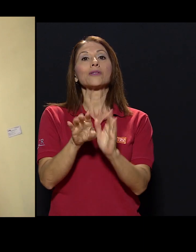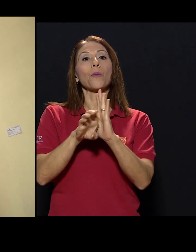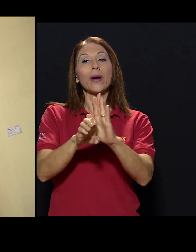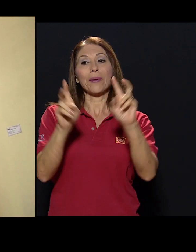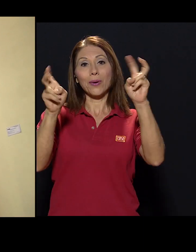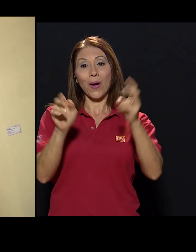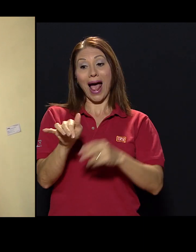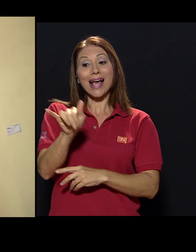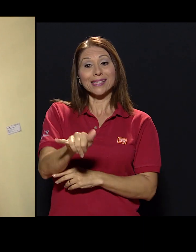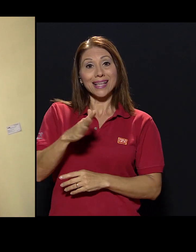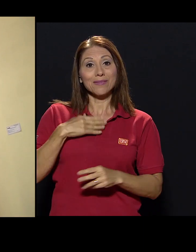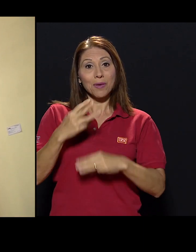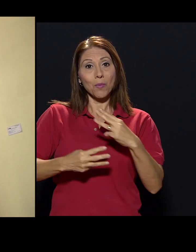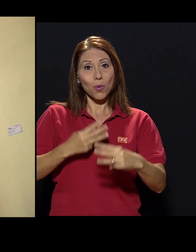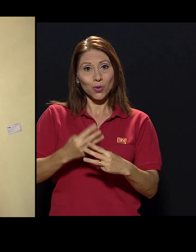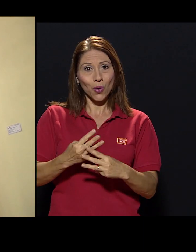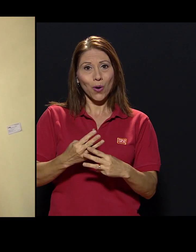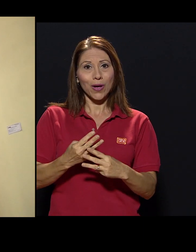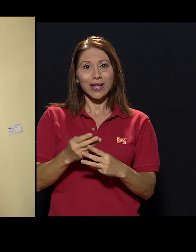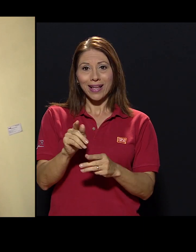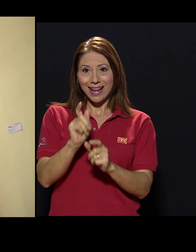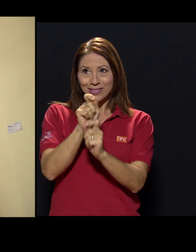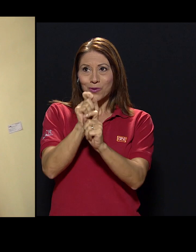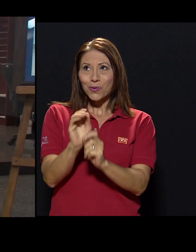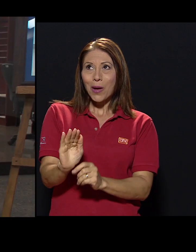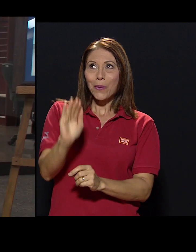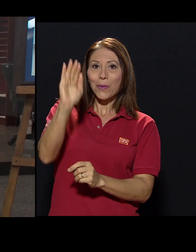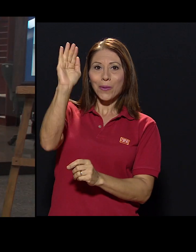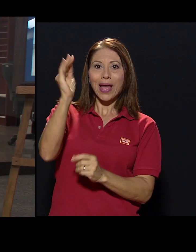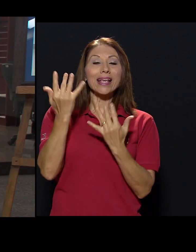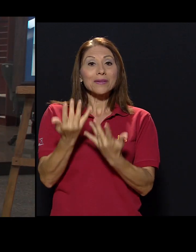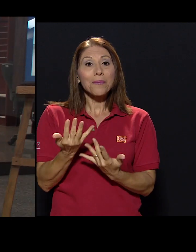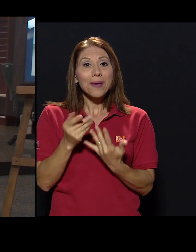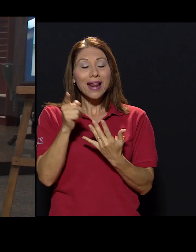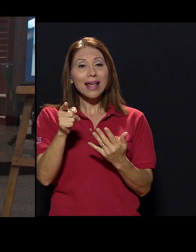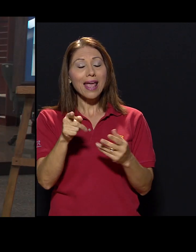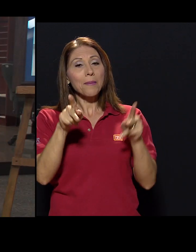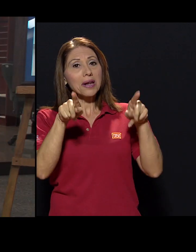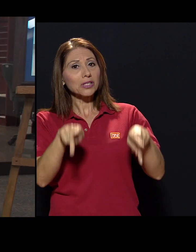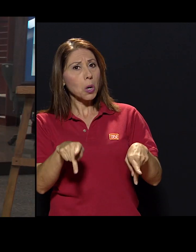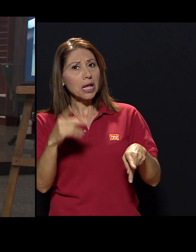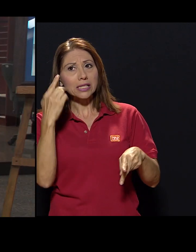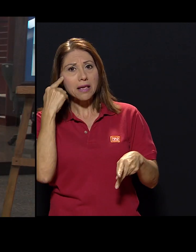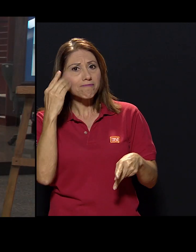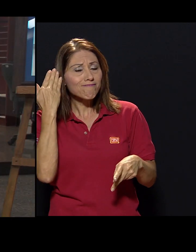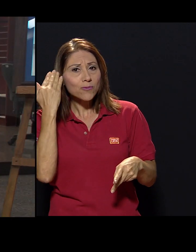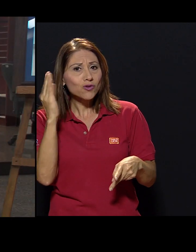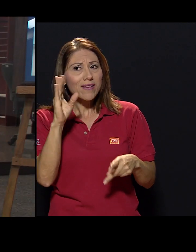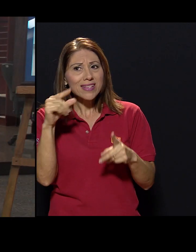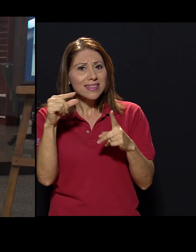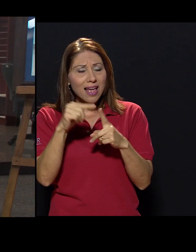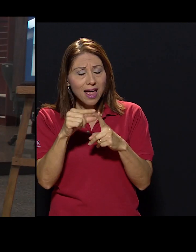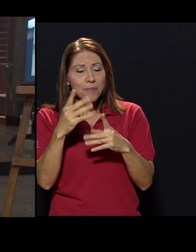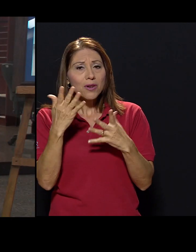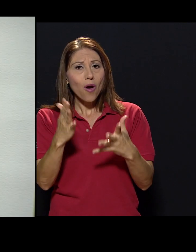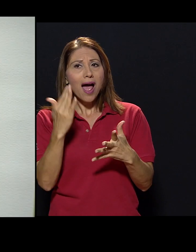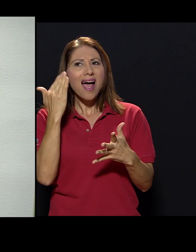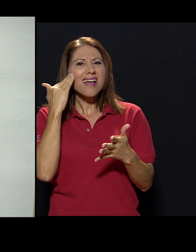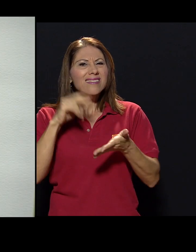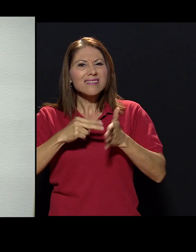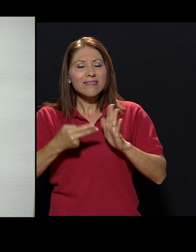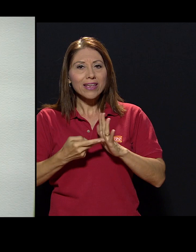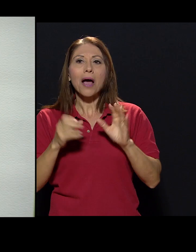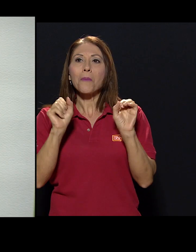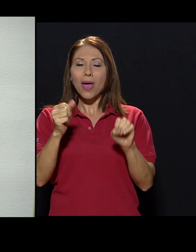esculturas Como Así es mi mundo Espera que su arte Logre abrir La perspectiva De la población No familiarizada Con el término